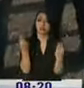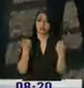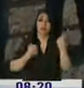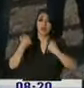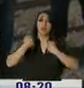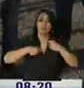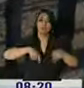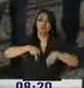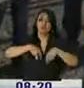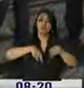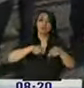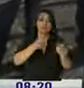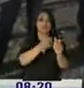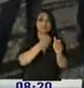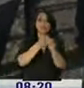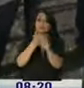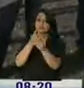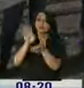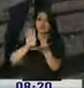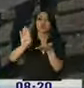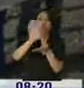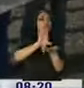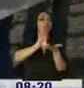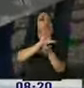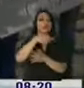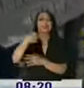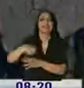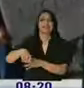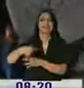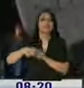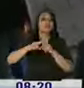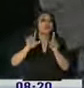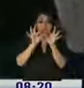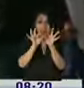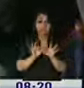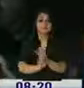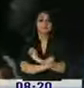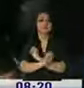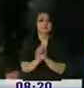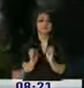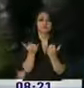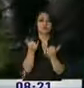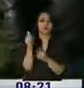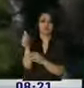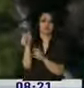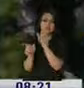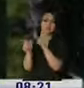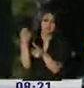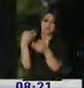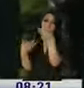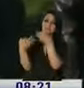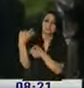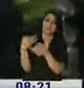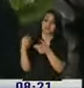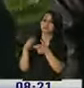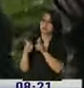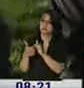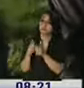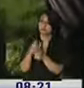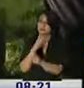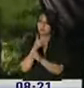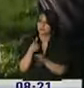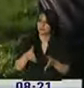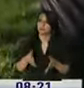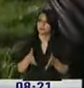varios colegios de aquí del sector de Quitumbe. Pero vamos a hablar con los moradores para que nos expliquen un poquito. Realmente muchísimos inconvenientes porque esta vía está en muy